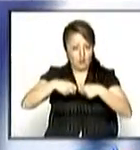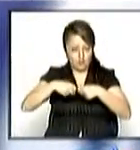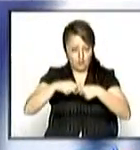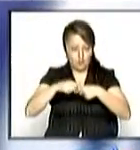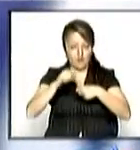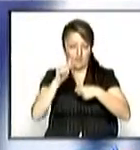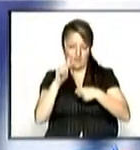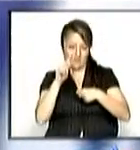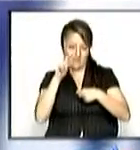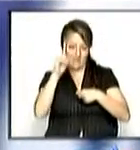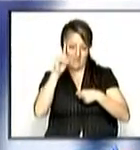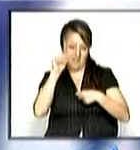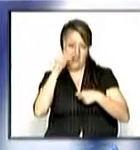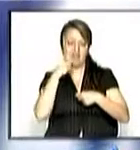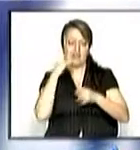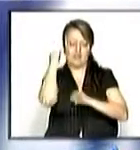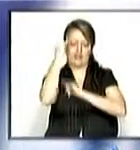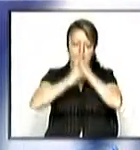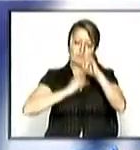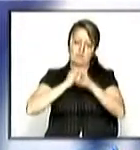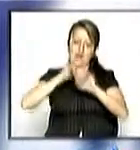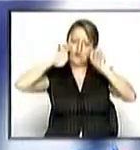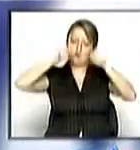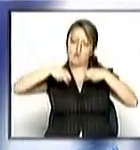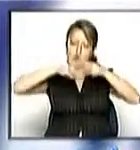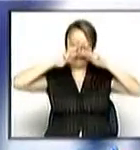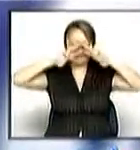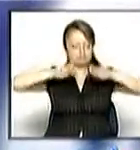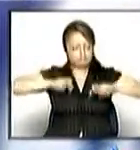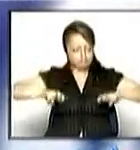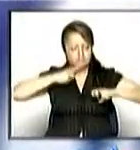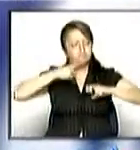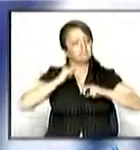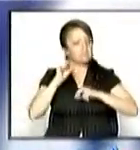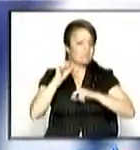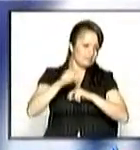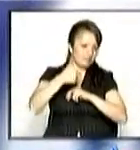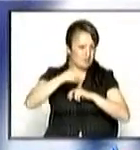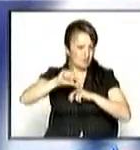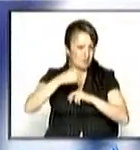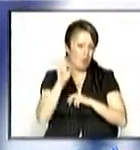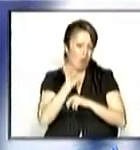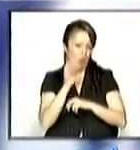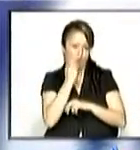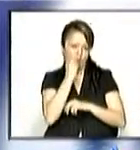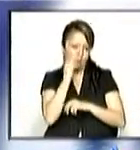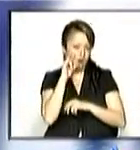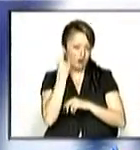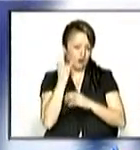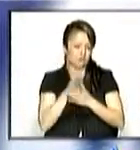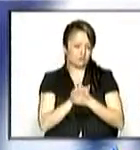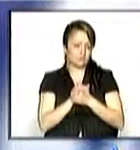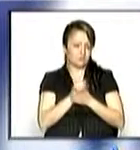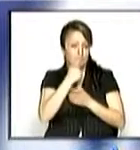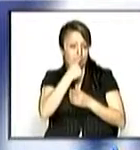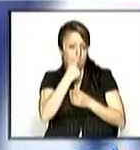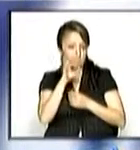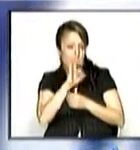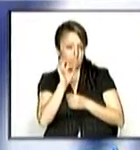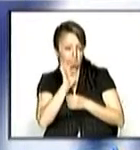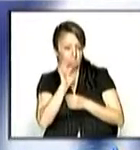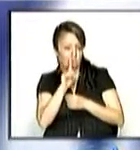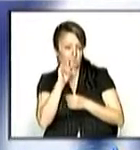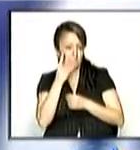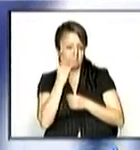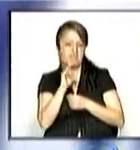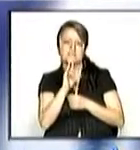el ente internacional donde muestran qué tipo de productos son o alimentos, que es la Agencia de Medicamentos y Alimentos de los